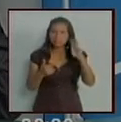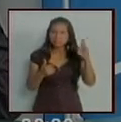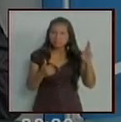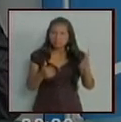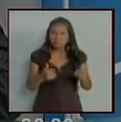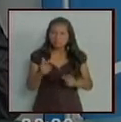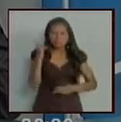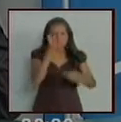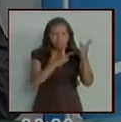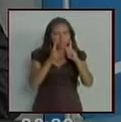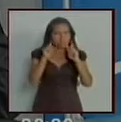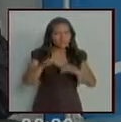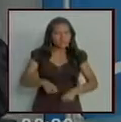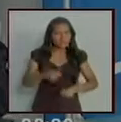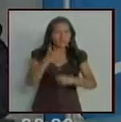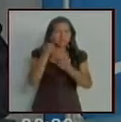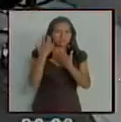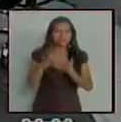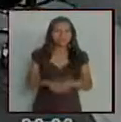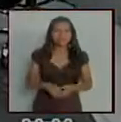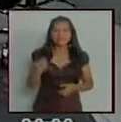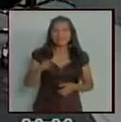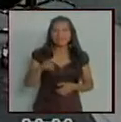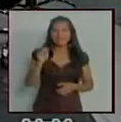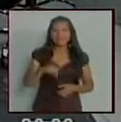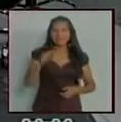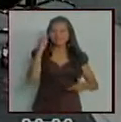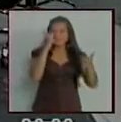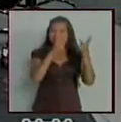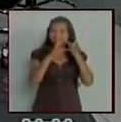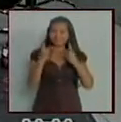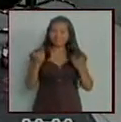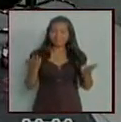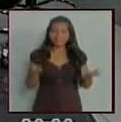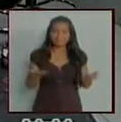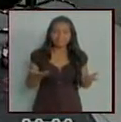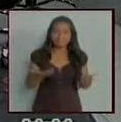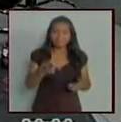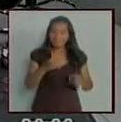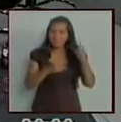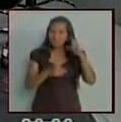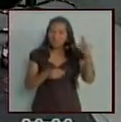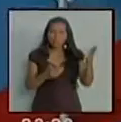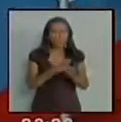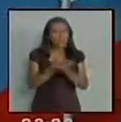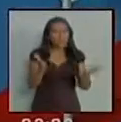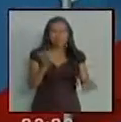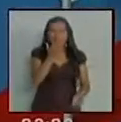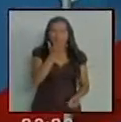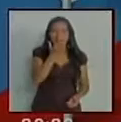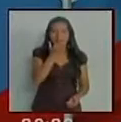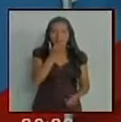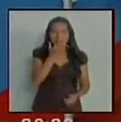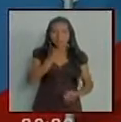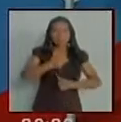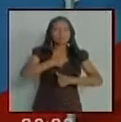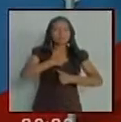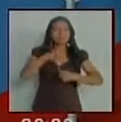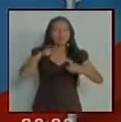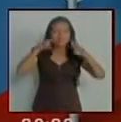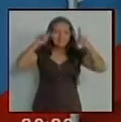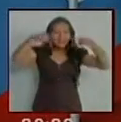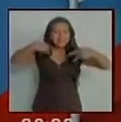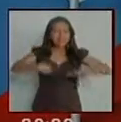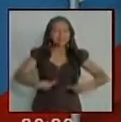¿debo preocuparme, doctor? Sí. Uy, no, grave. A ver. Es un síntoma. Sí, hay cualquier manifestación, hay que empezar a escuchar al